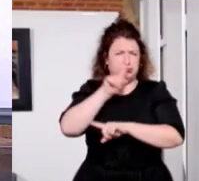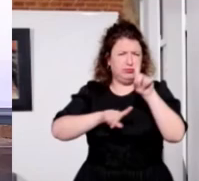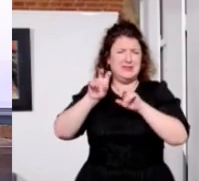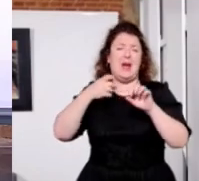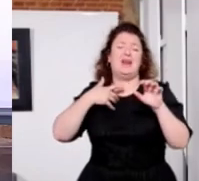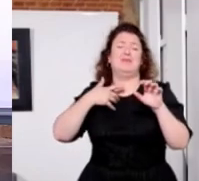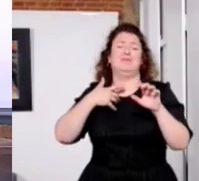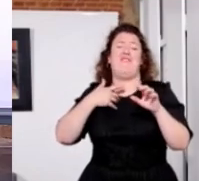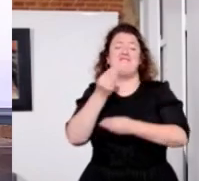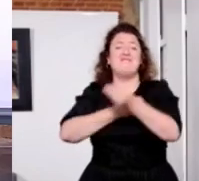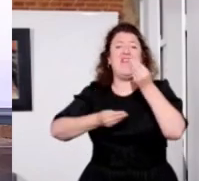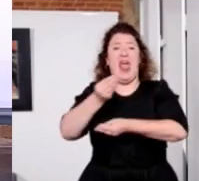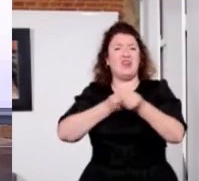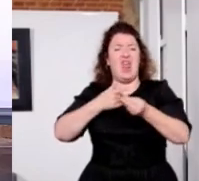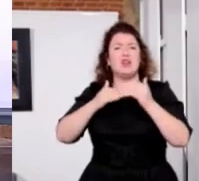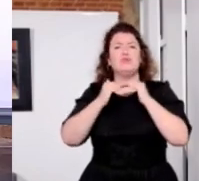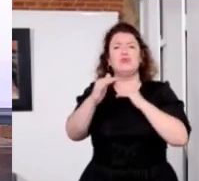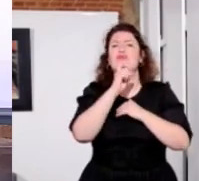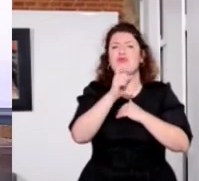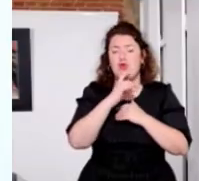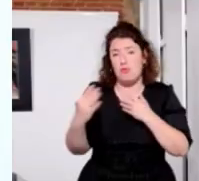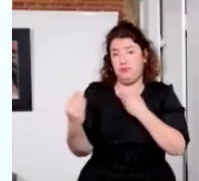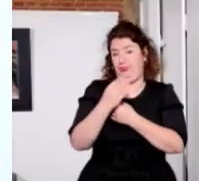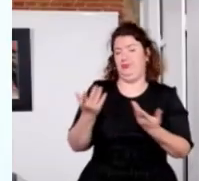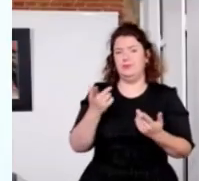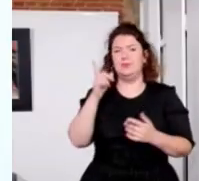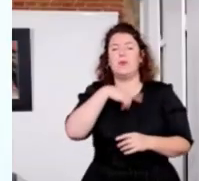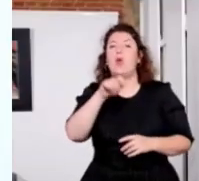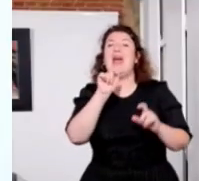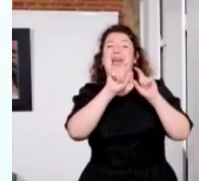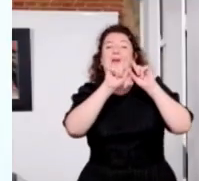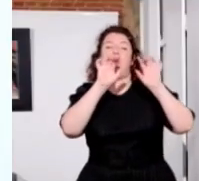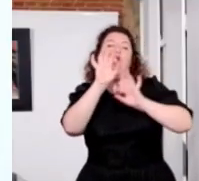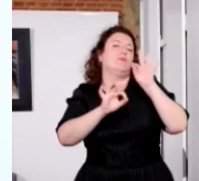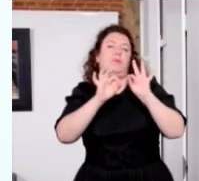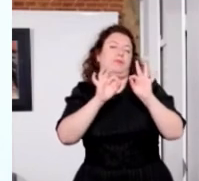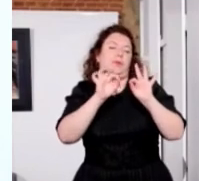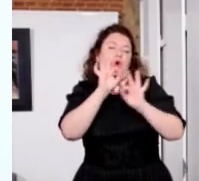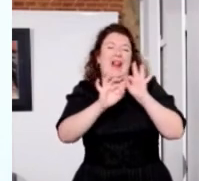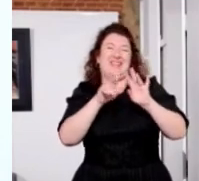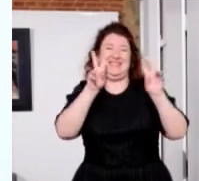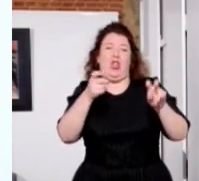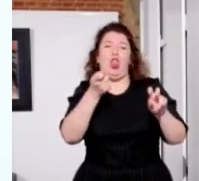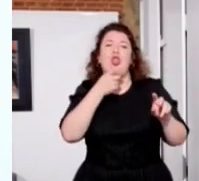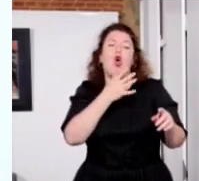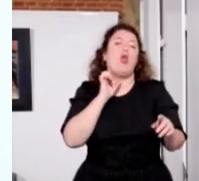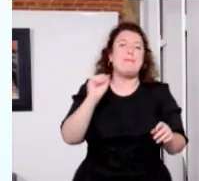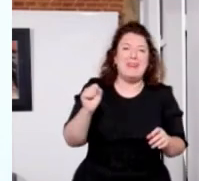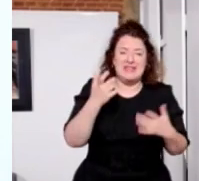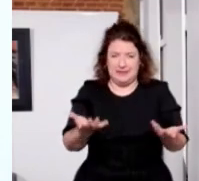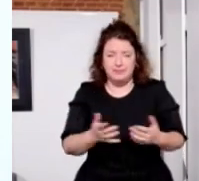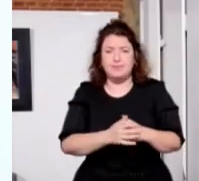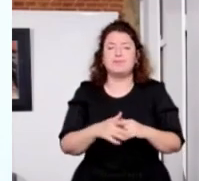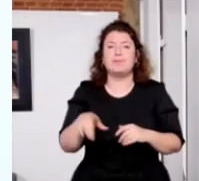¿no? Imaginaros que tenemos una organización que trabaja con drogodependientes. Y bueno, pues el tema de los programas